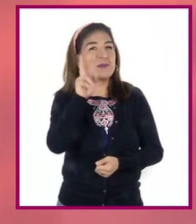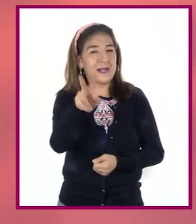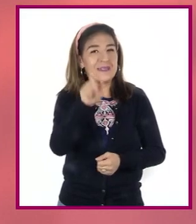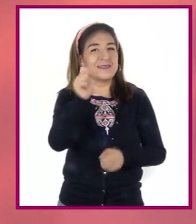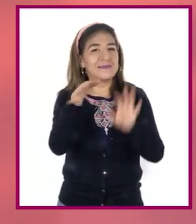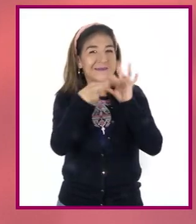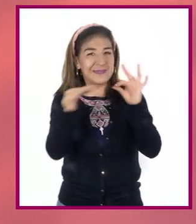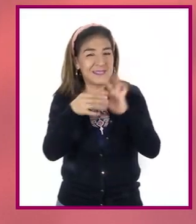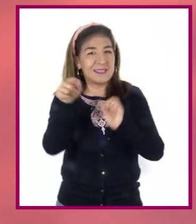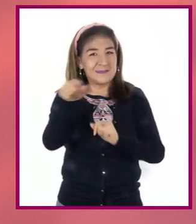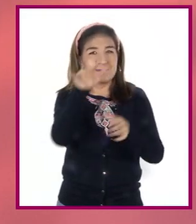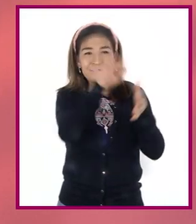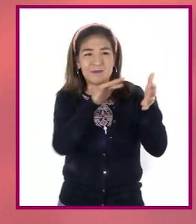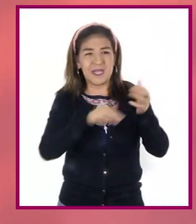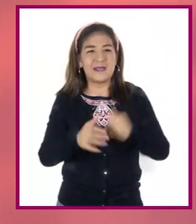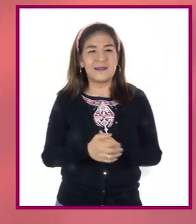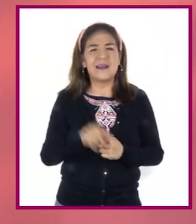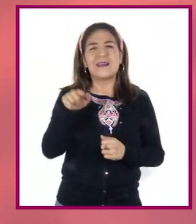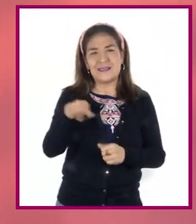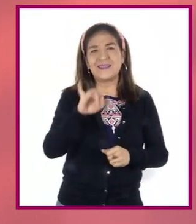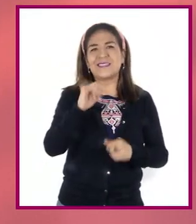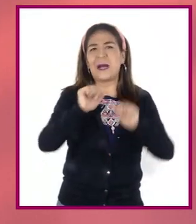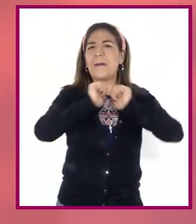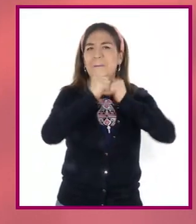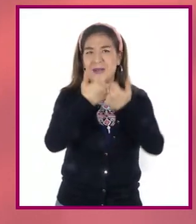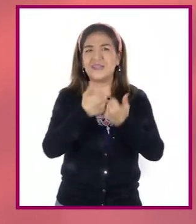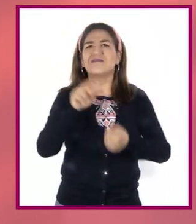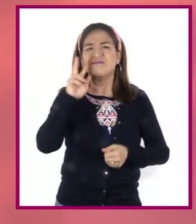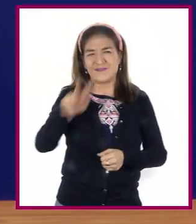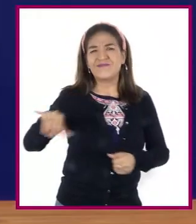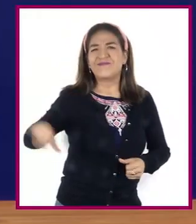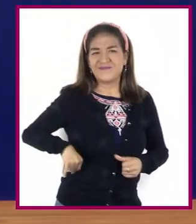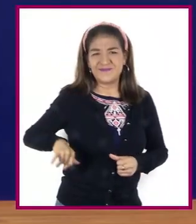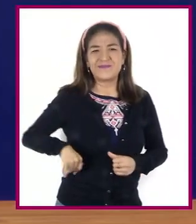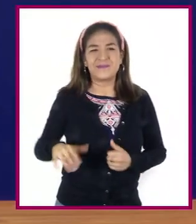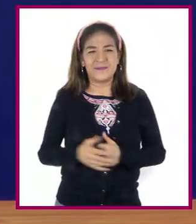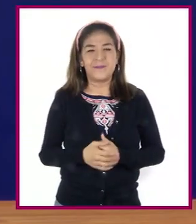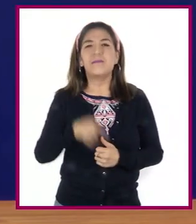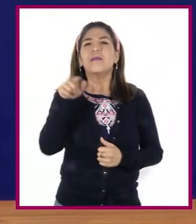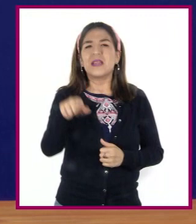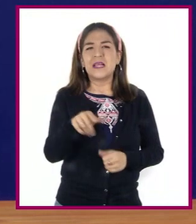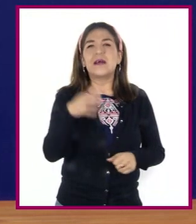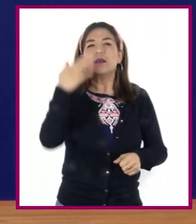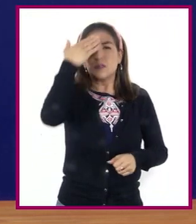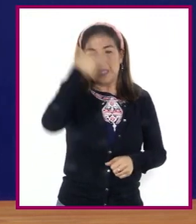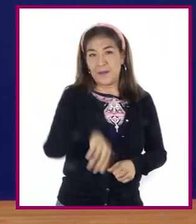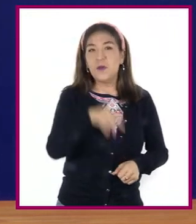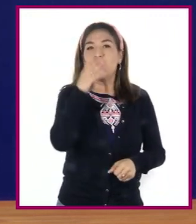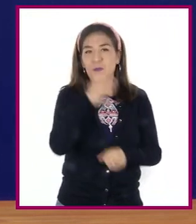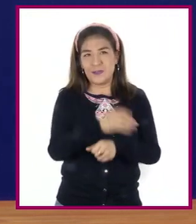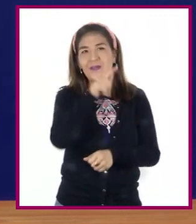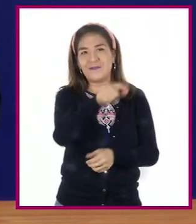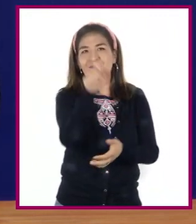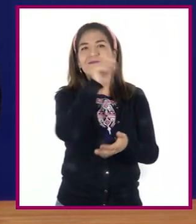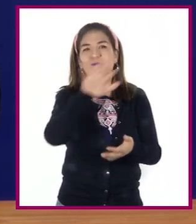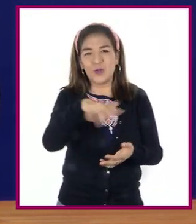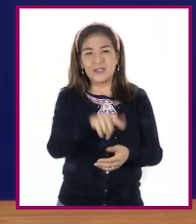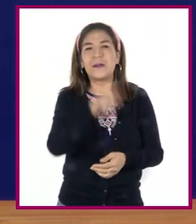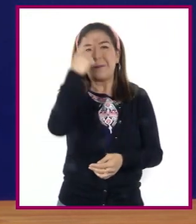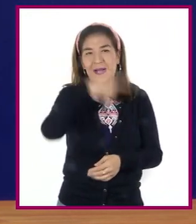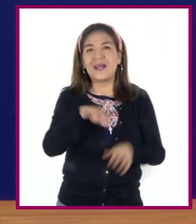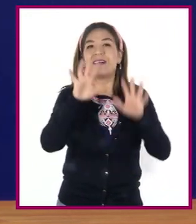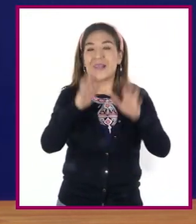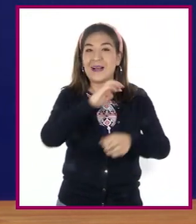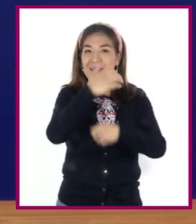fragmento? Sí, profesora, aunque ese del pan también me llamó la atención. Ah, pues ya sabes cuál buscar ahora que termine la